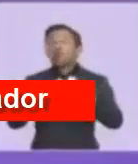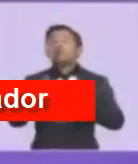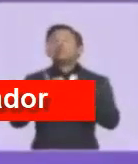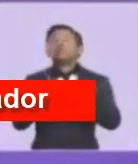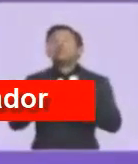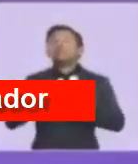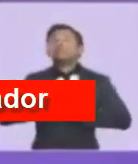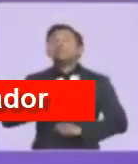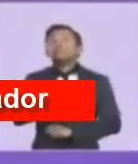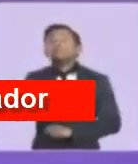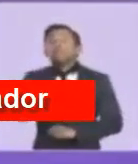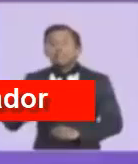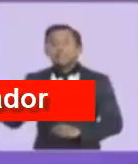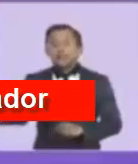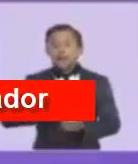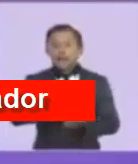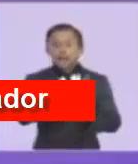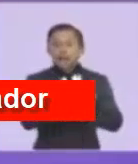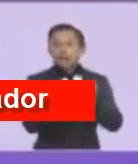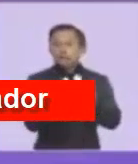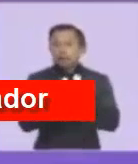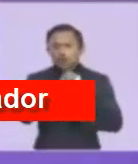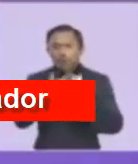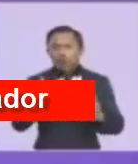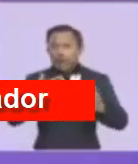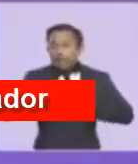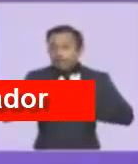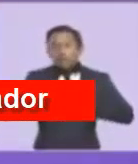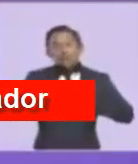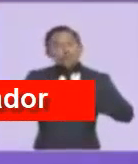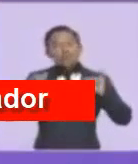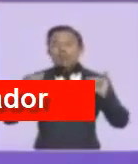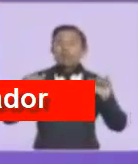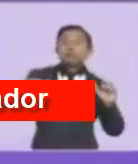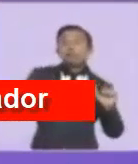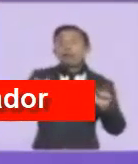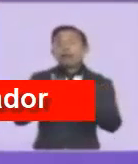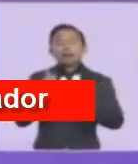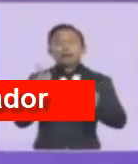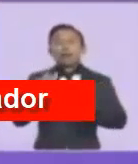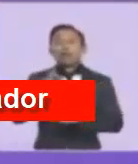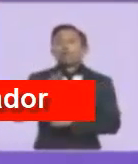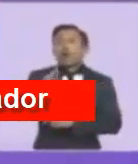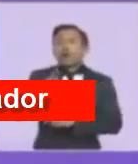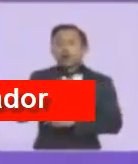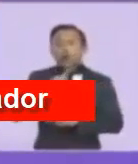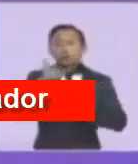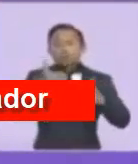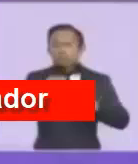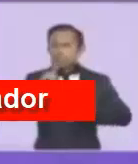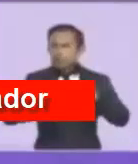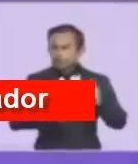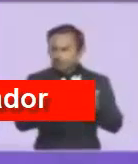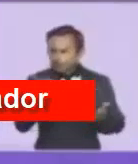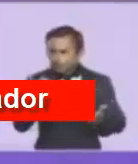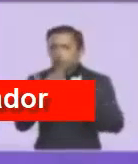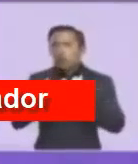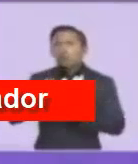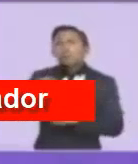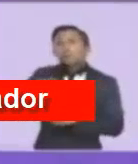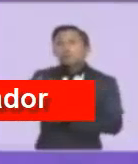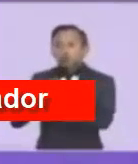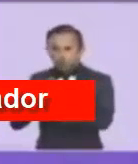haberse posicionado con el tema. Entonces ellos están dispuestos a hacer lo que sea con tal de posicionarse, pero no ven esta